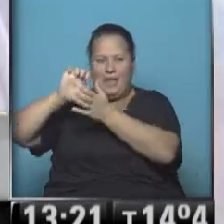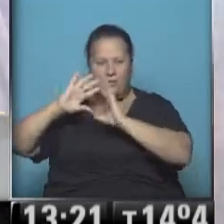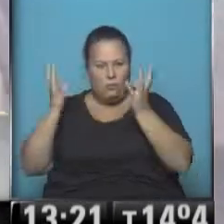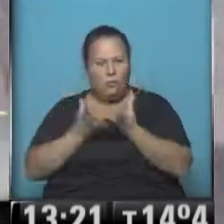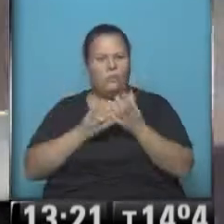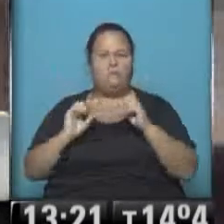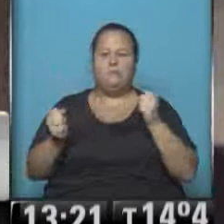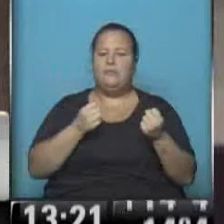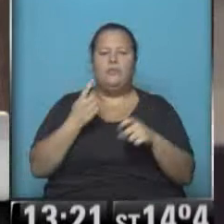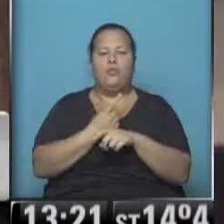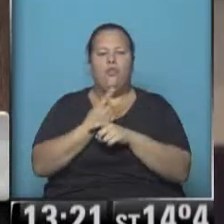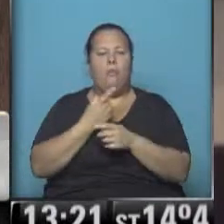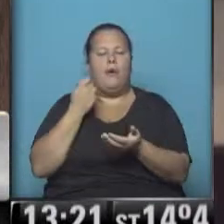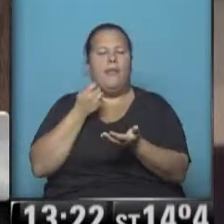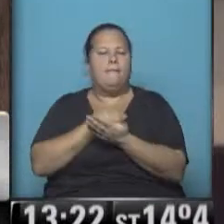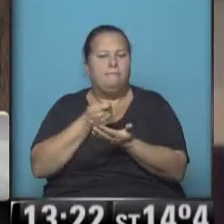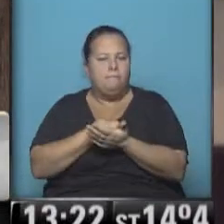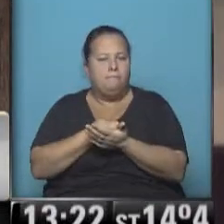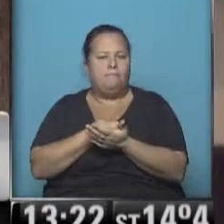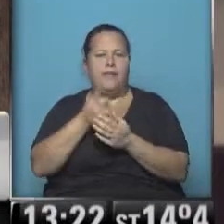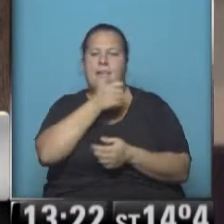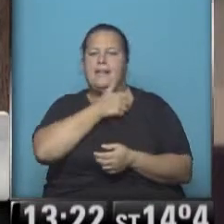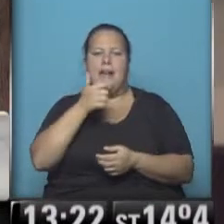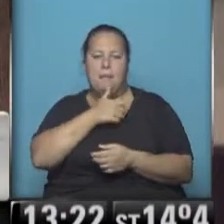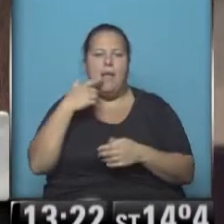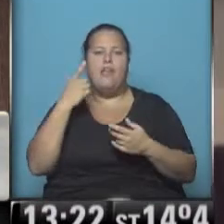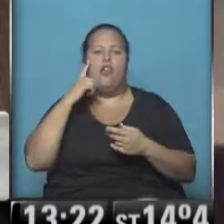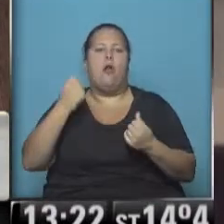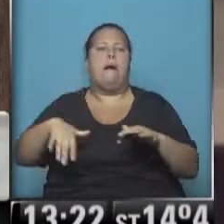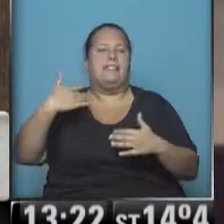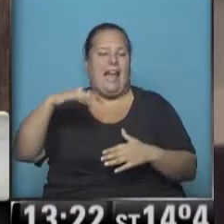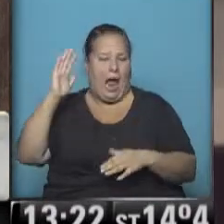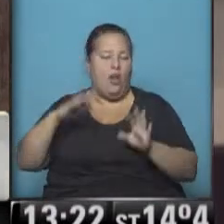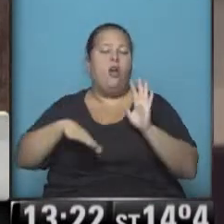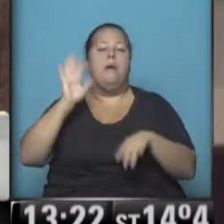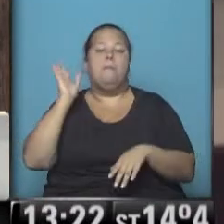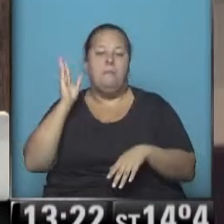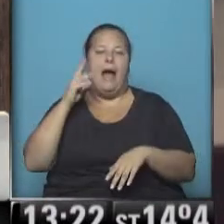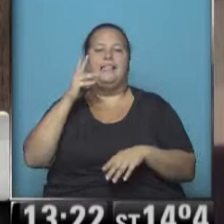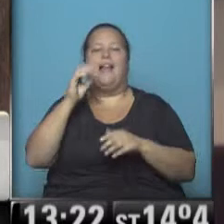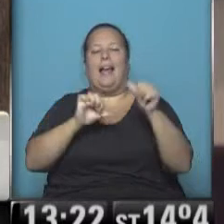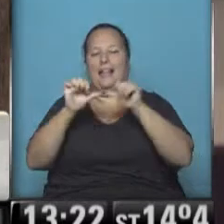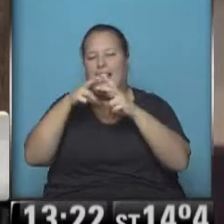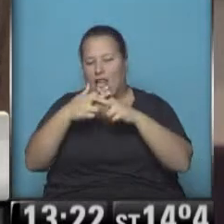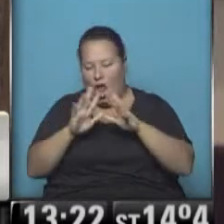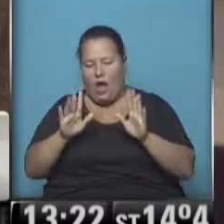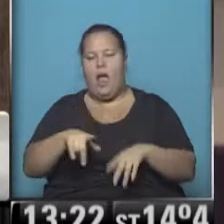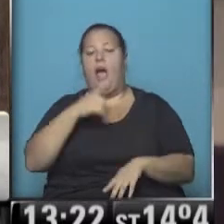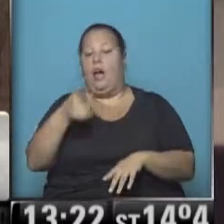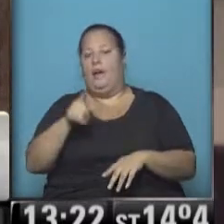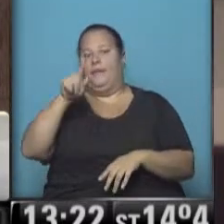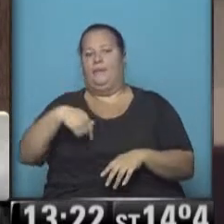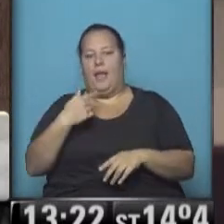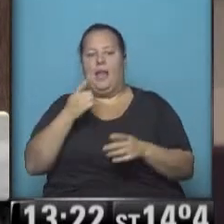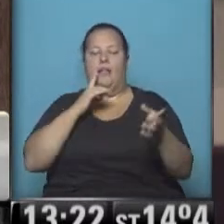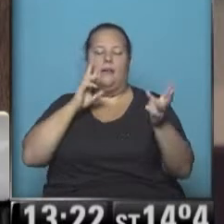muy tensionados porque no pueden afrontar los medicamentos llamados de alto costo fundamentalmente los biotecnológicos ante esto se empieza a tomar